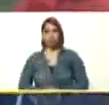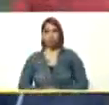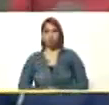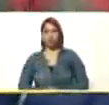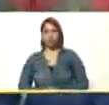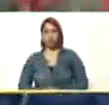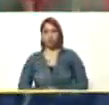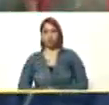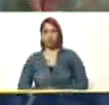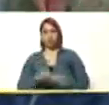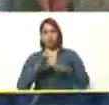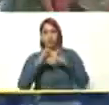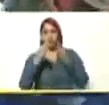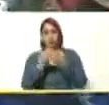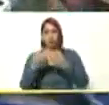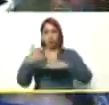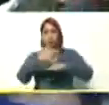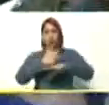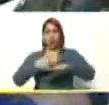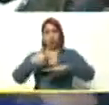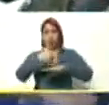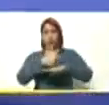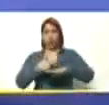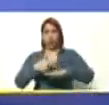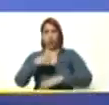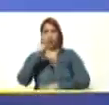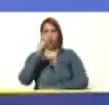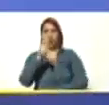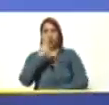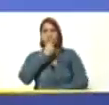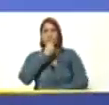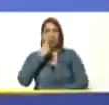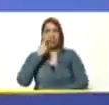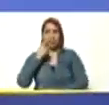a la familia del gobernador José Alejandro Terán,